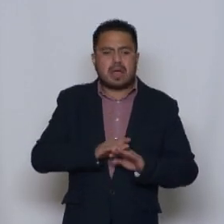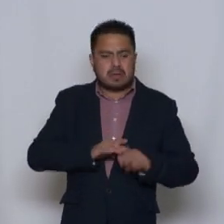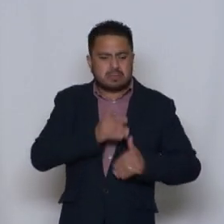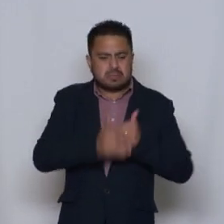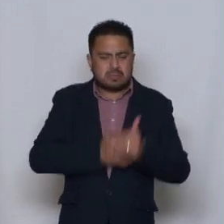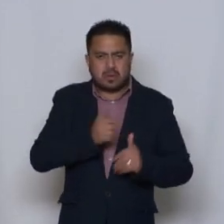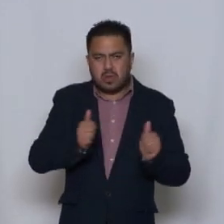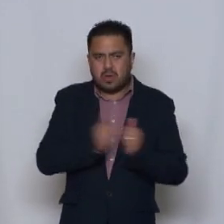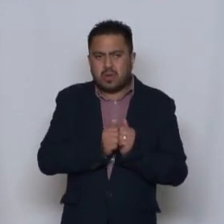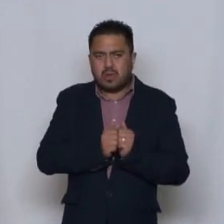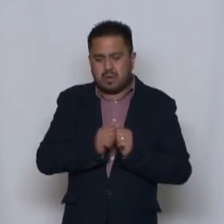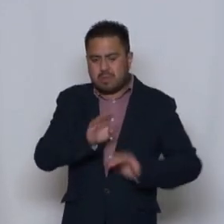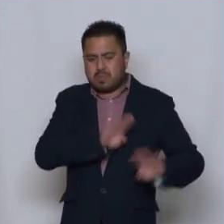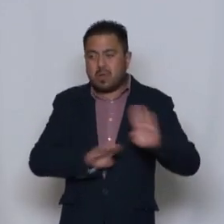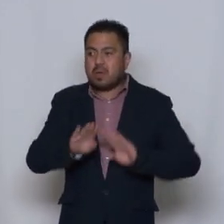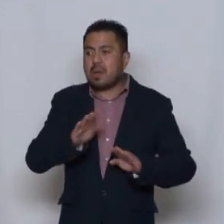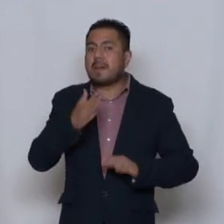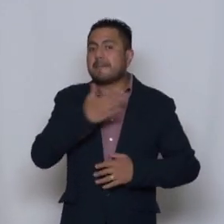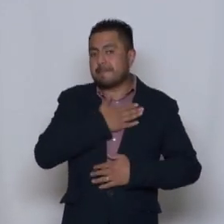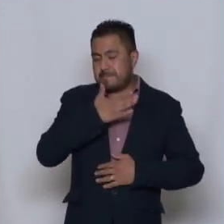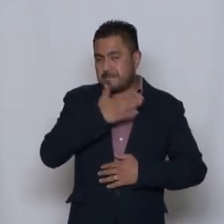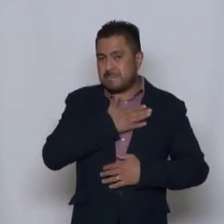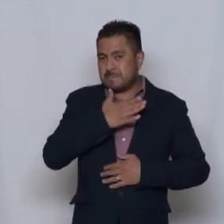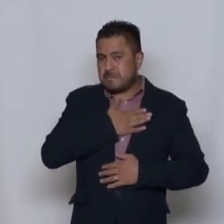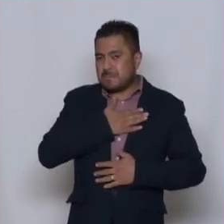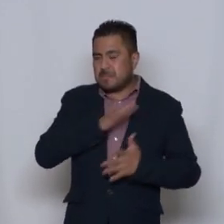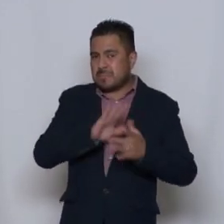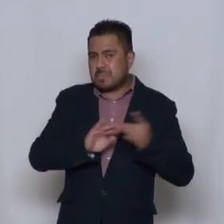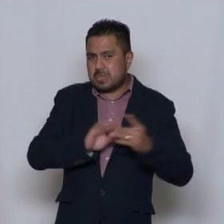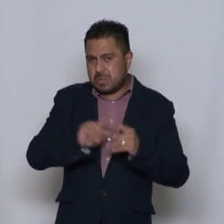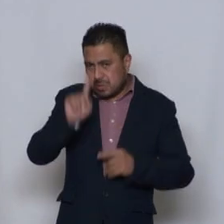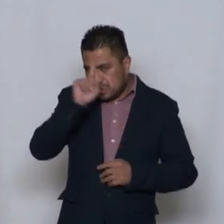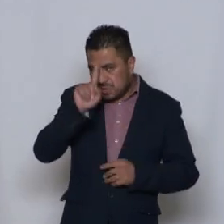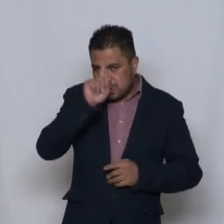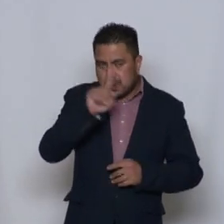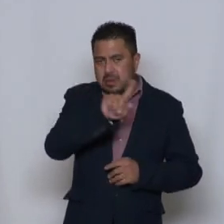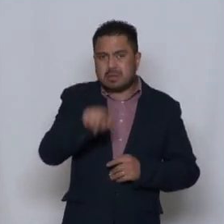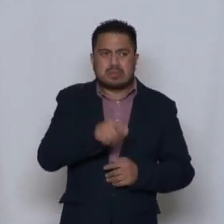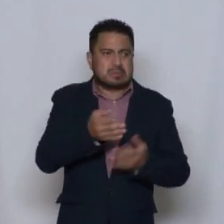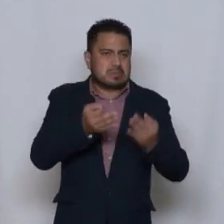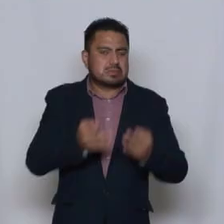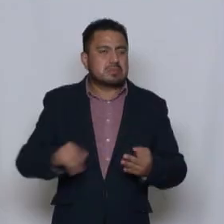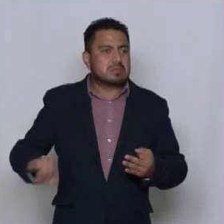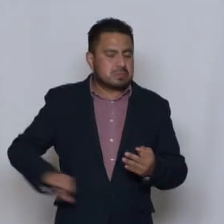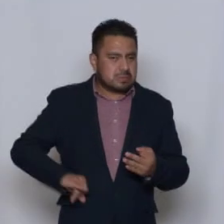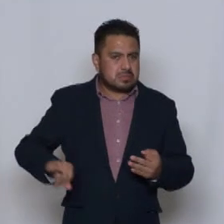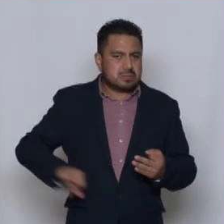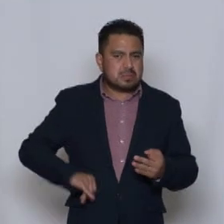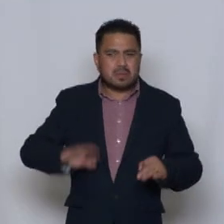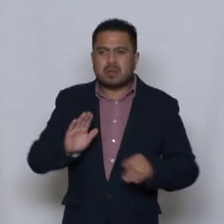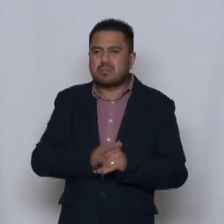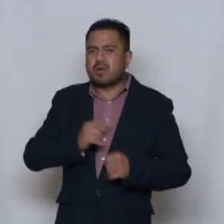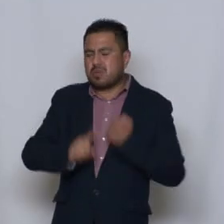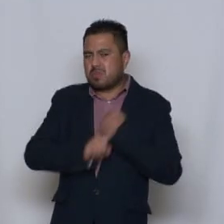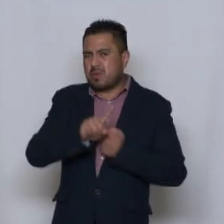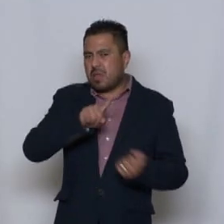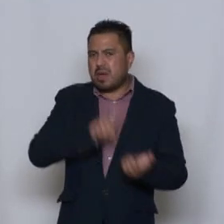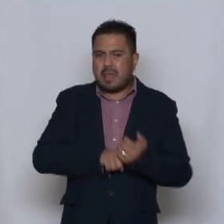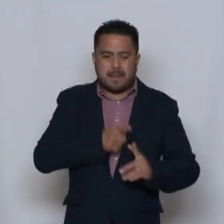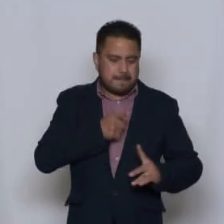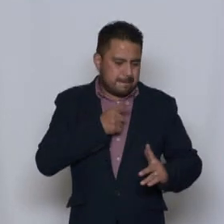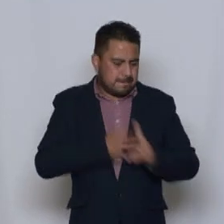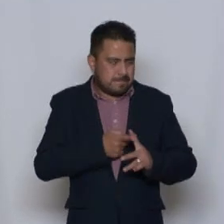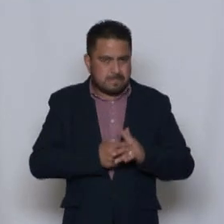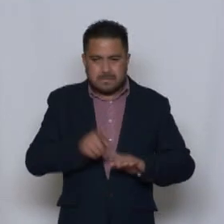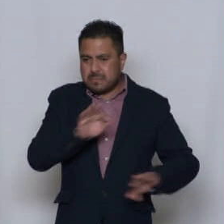la biología. Sí, digamos, mi sugerencia para los que realmente se interesen por problemas de